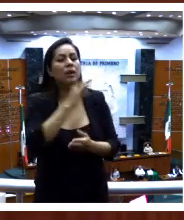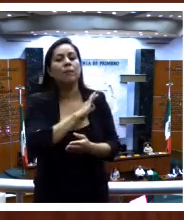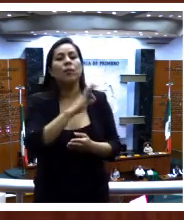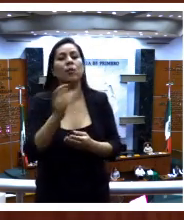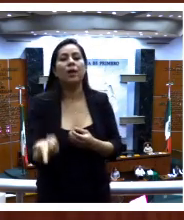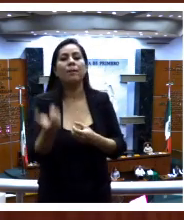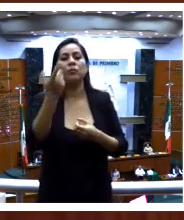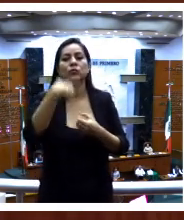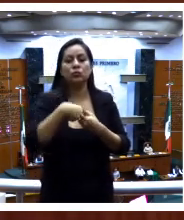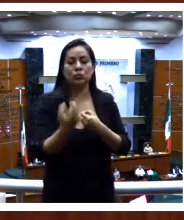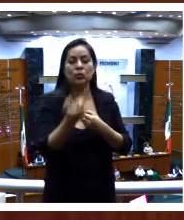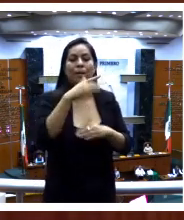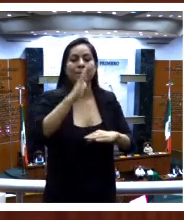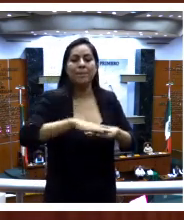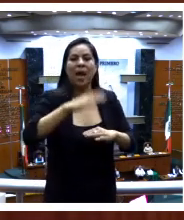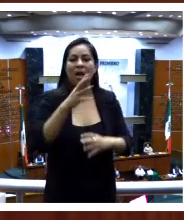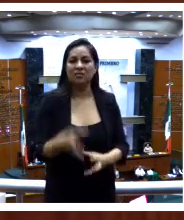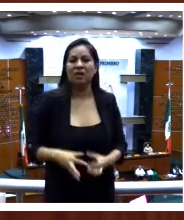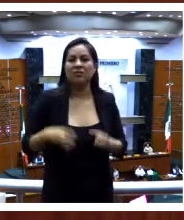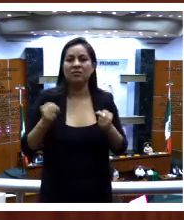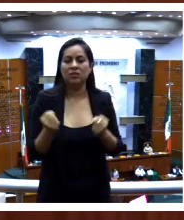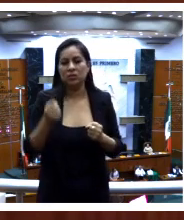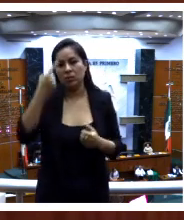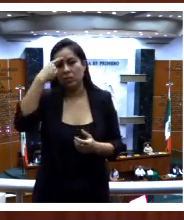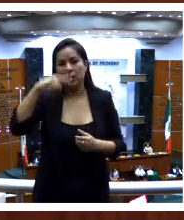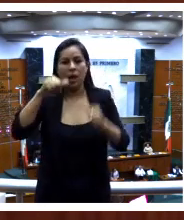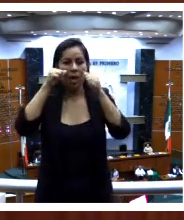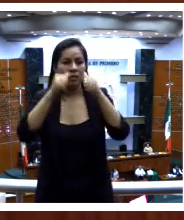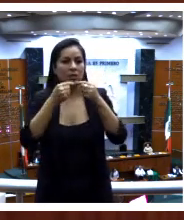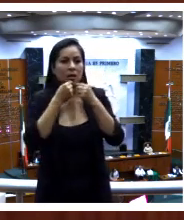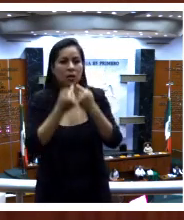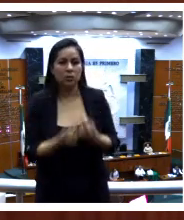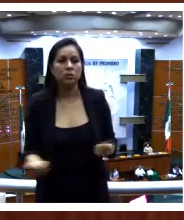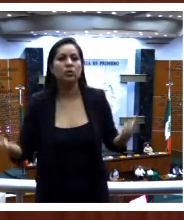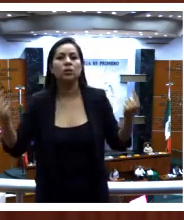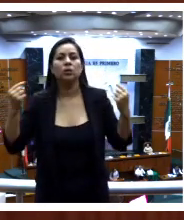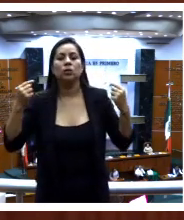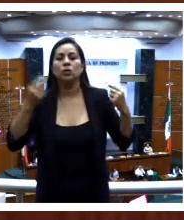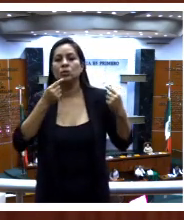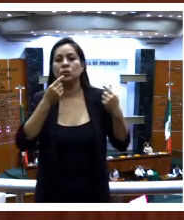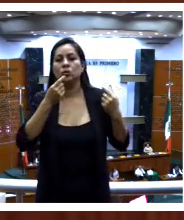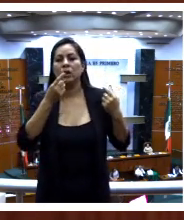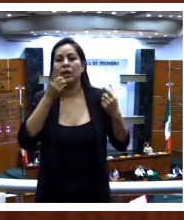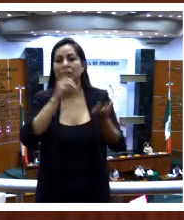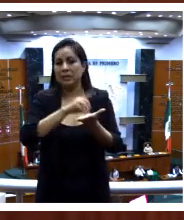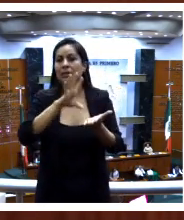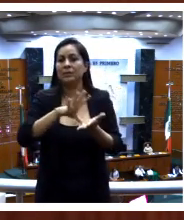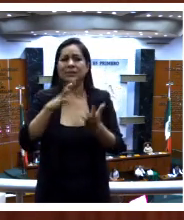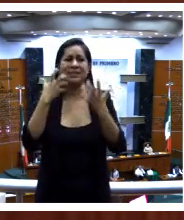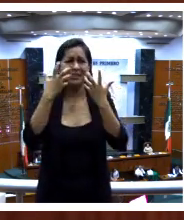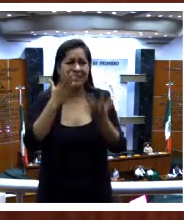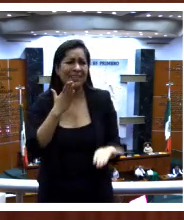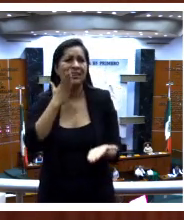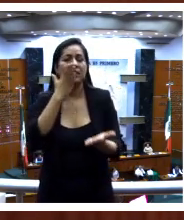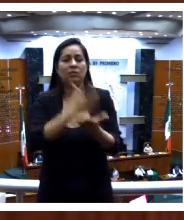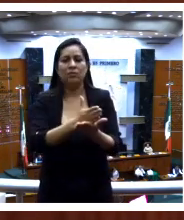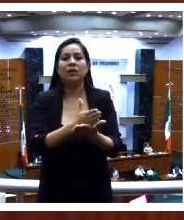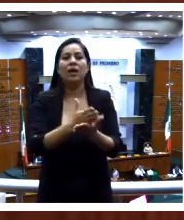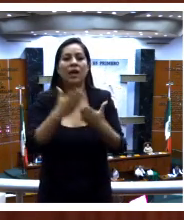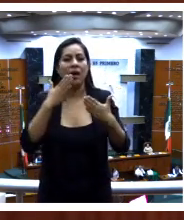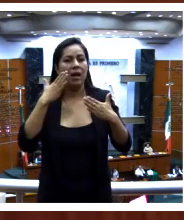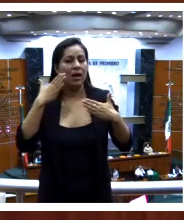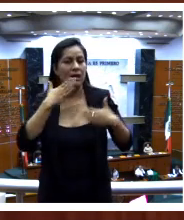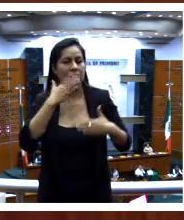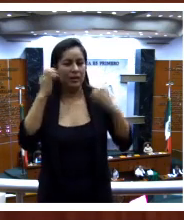podamos sumar esfuerzos para atender la situación de las niñas y niños con discapacidad que desean acceder a una